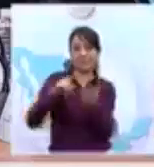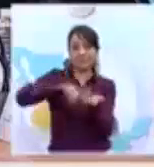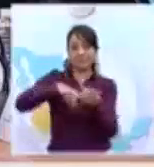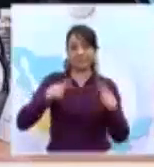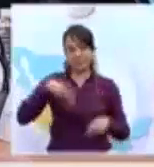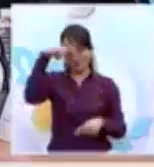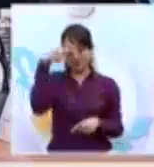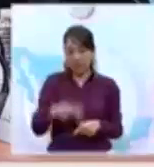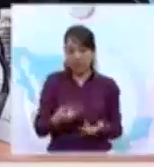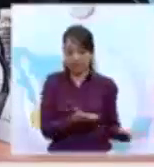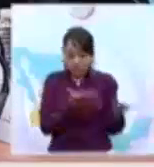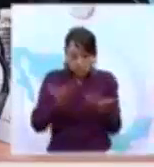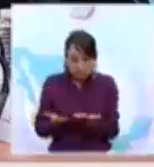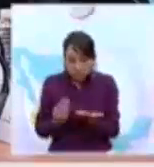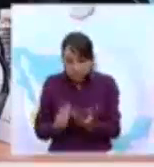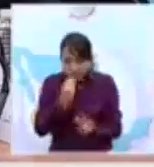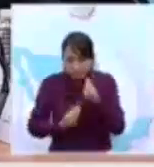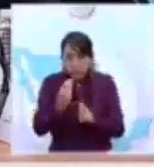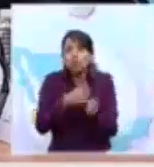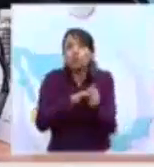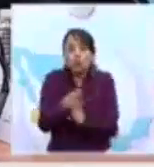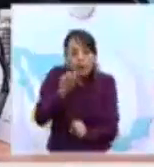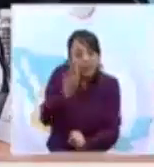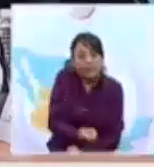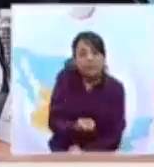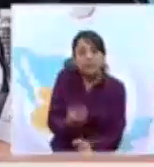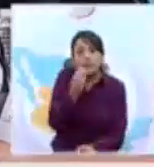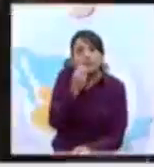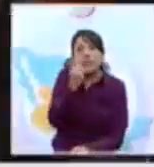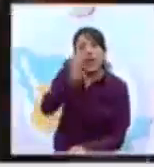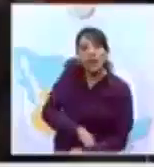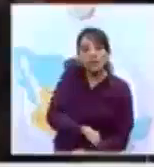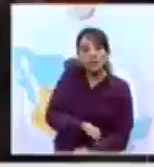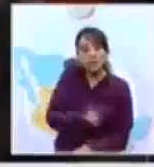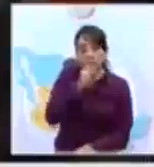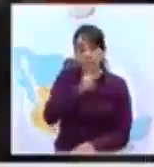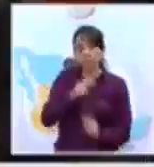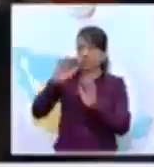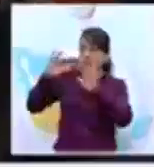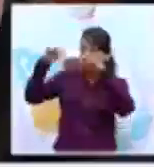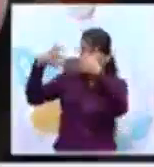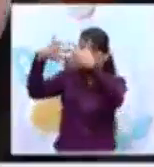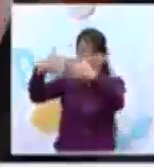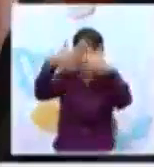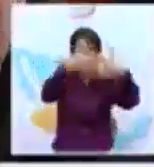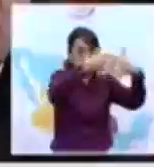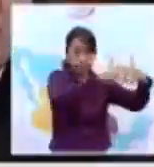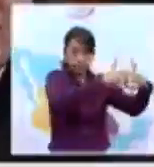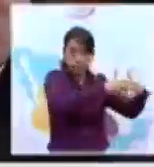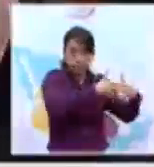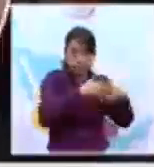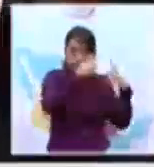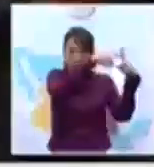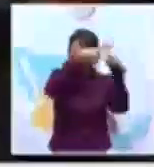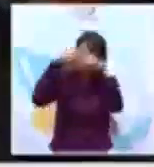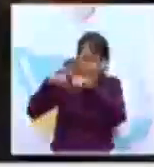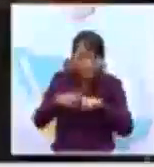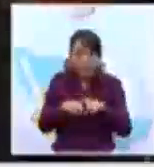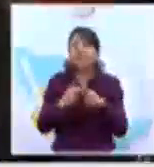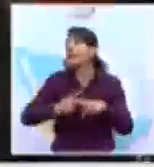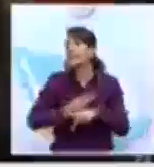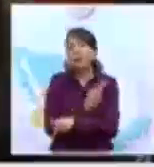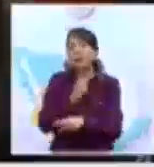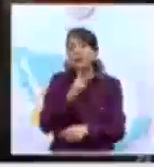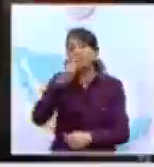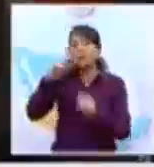las facilidades que tienen los productores nacionales para poder generar mayor riqueza en este país y por supuesto lograr también con